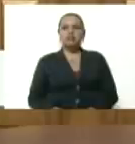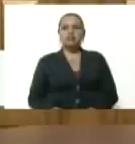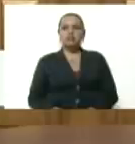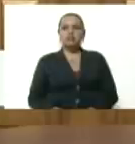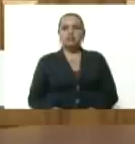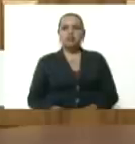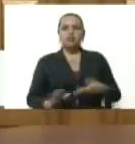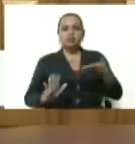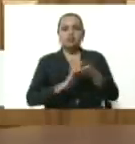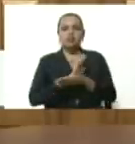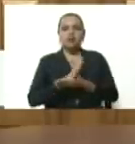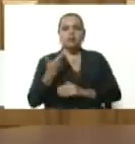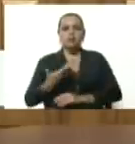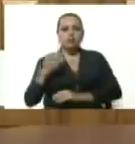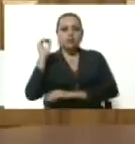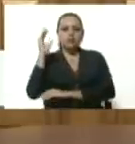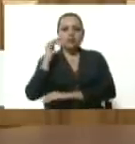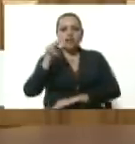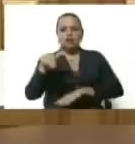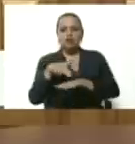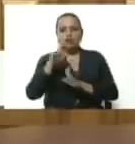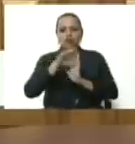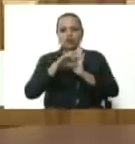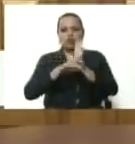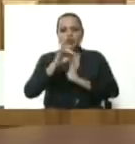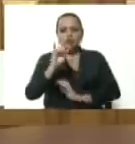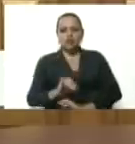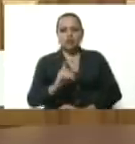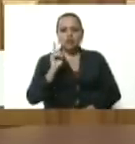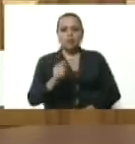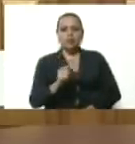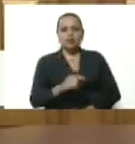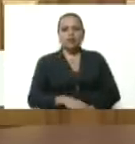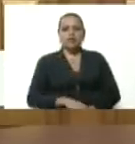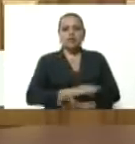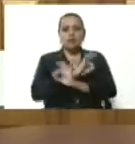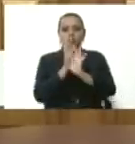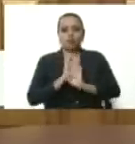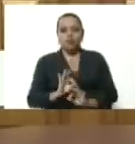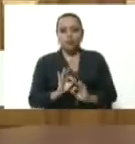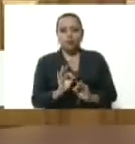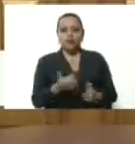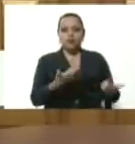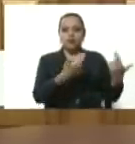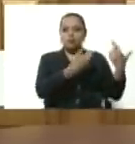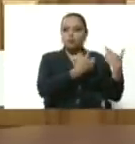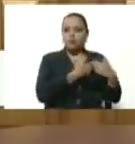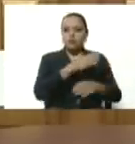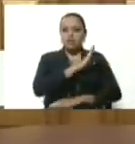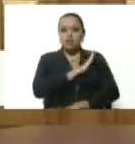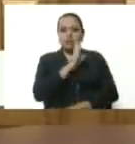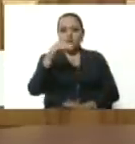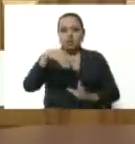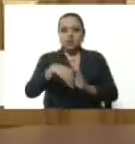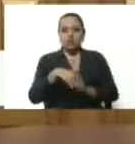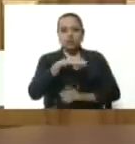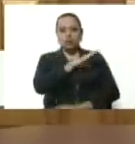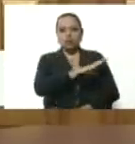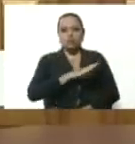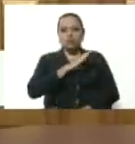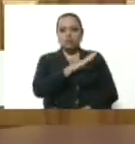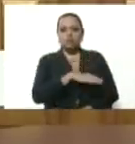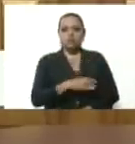que es la Asamblea Constituyente y el mandato de representación que tenemos allí en esa comisión.